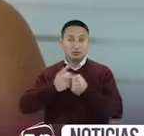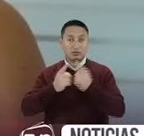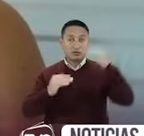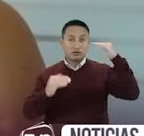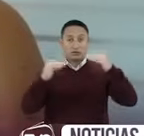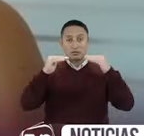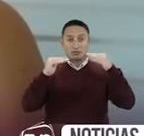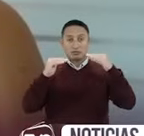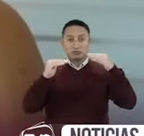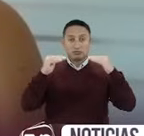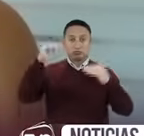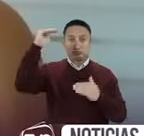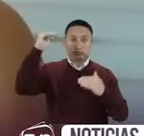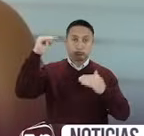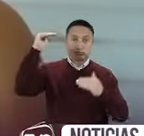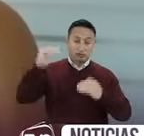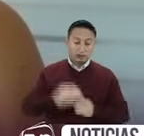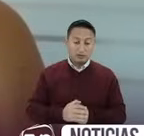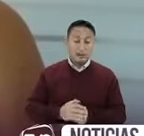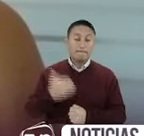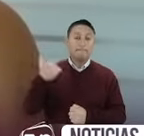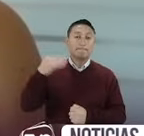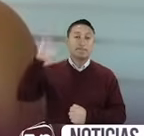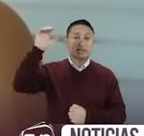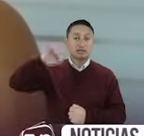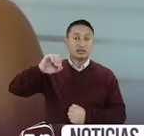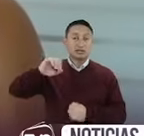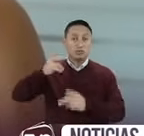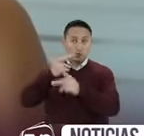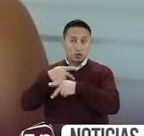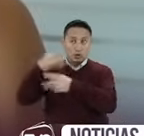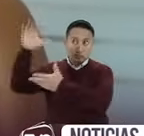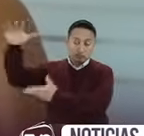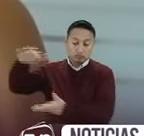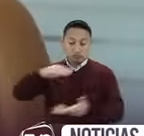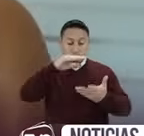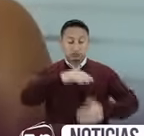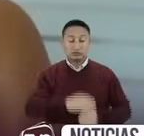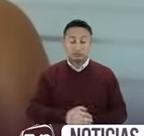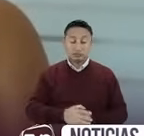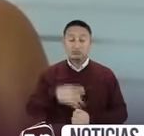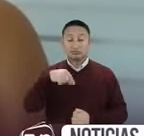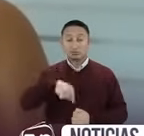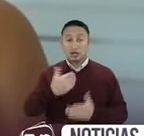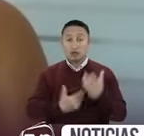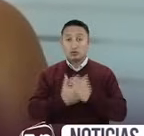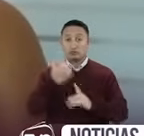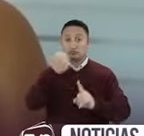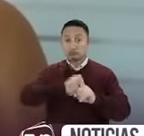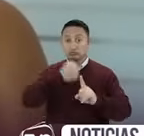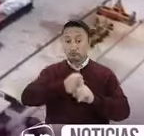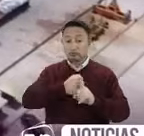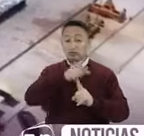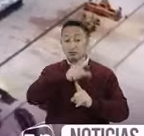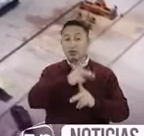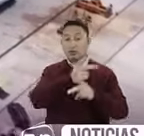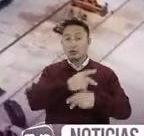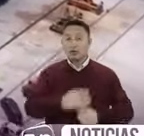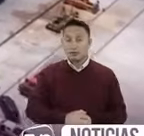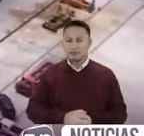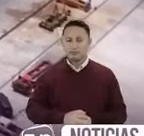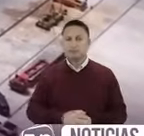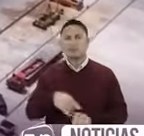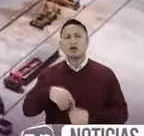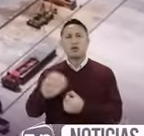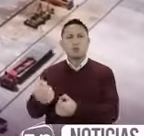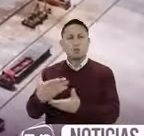haya mayor flujo de importaciones. Creo que es un reto para los productores. Además, el informe